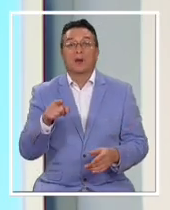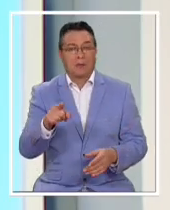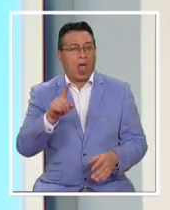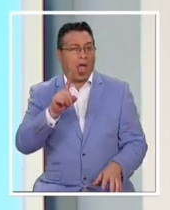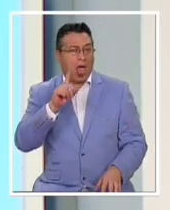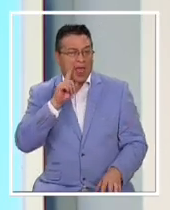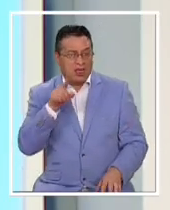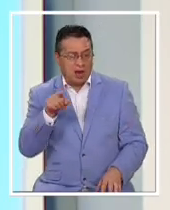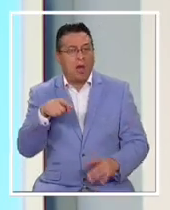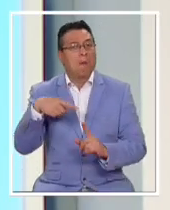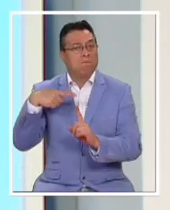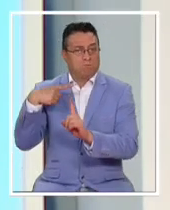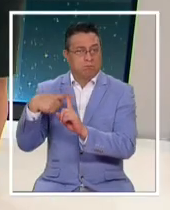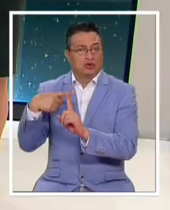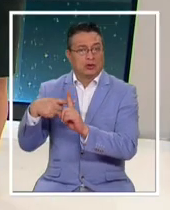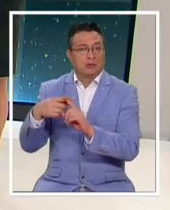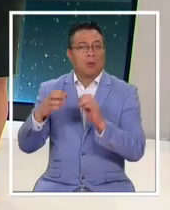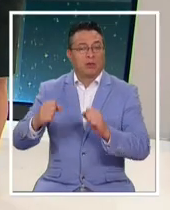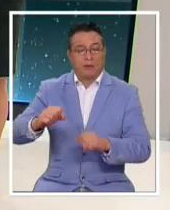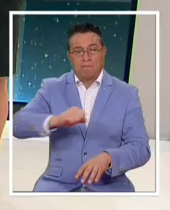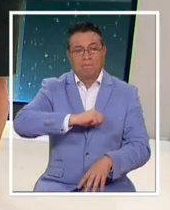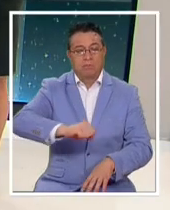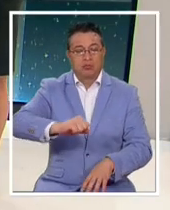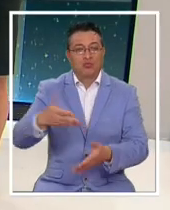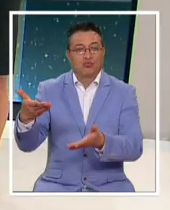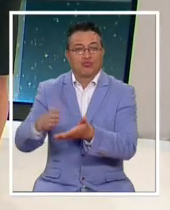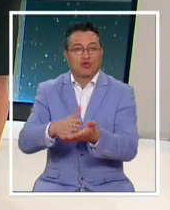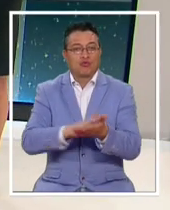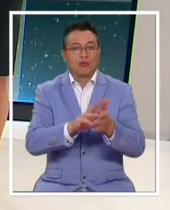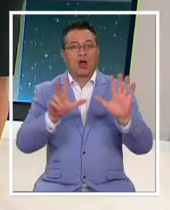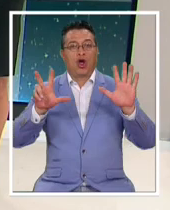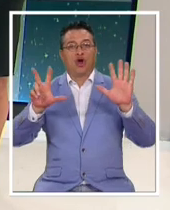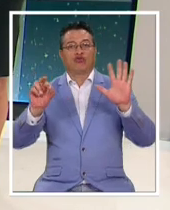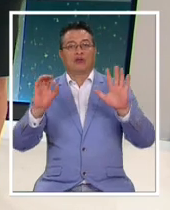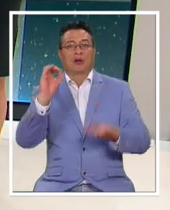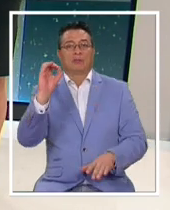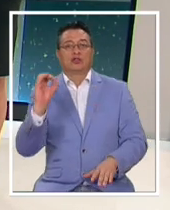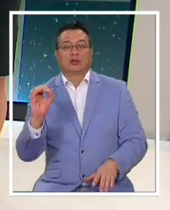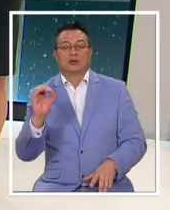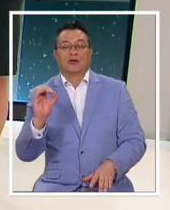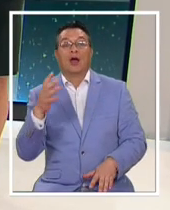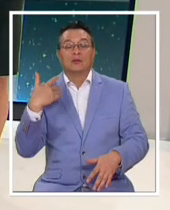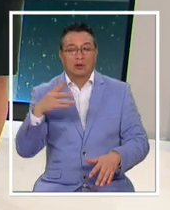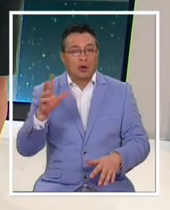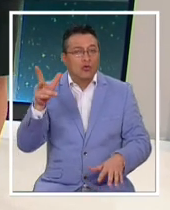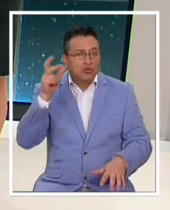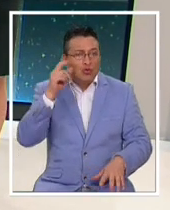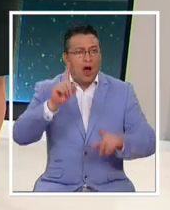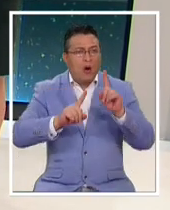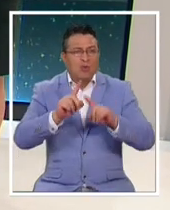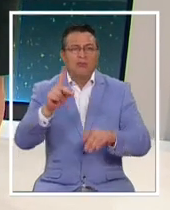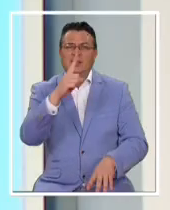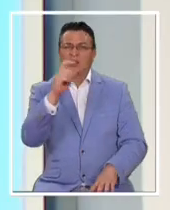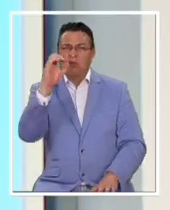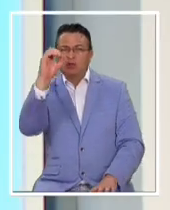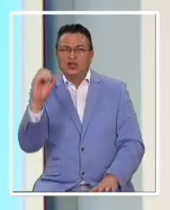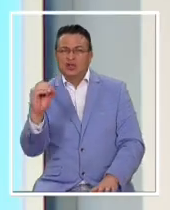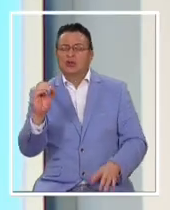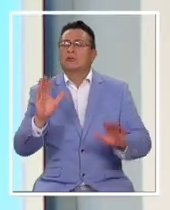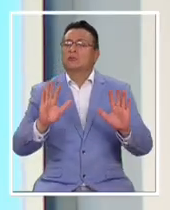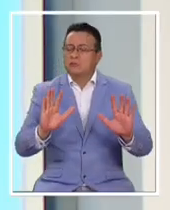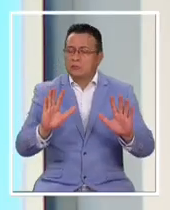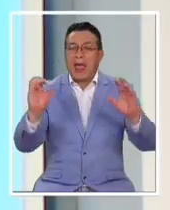una efectividad para prevenir muerte de 80% y habíamos escuchado en algún momento que era 100%. Entonces vamos